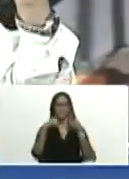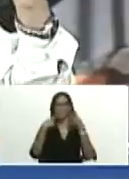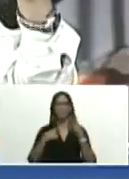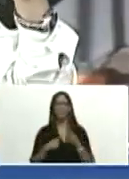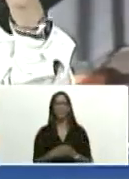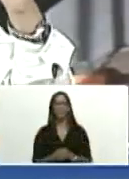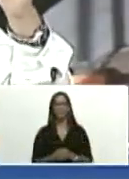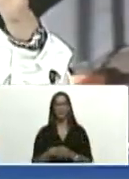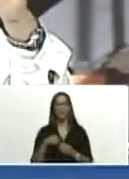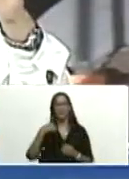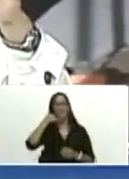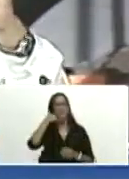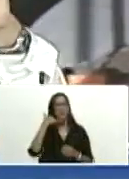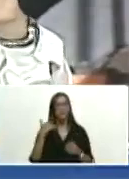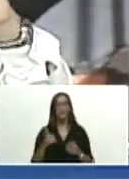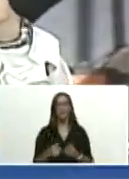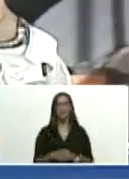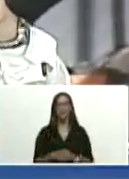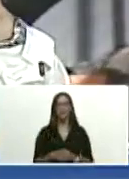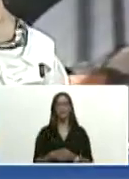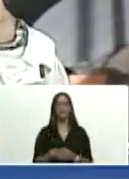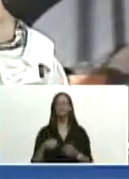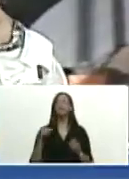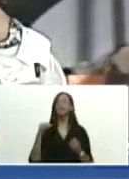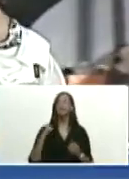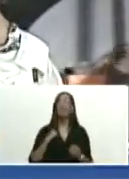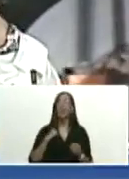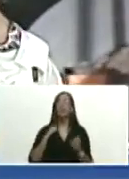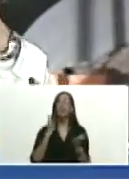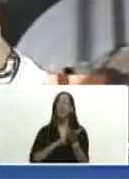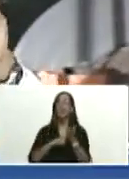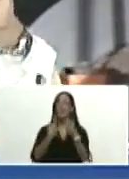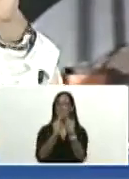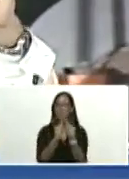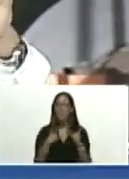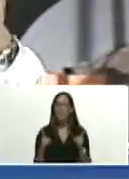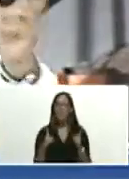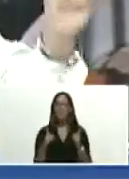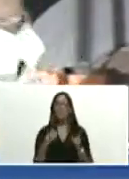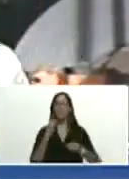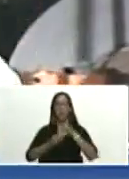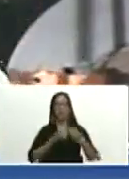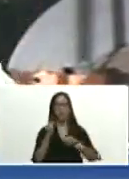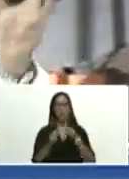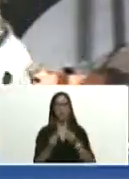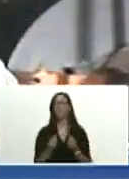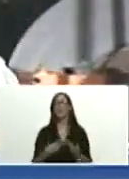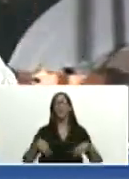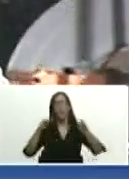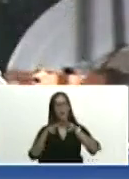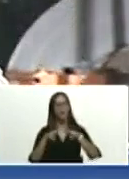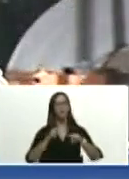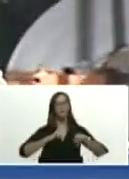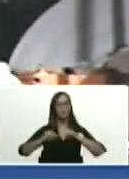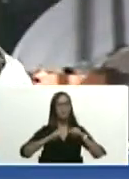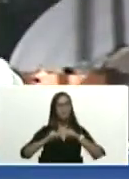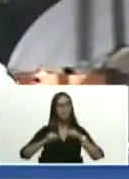cantv son realidades diferentes que cuando se aplican los principios de la gestión